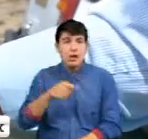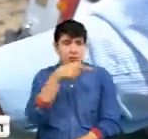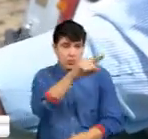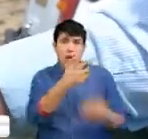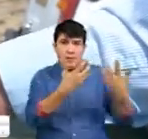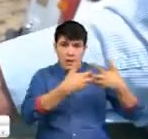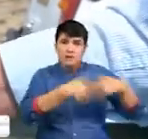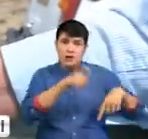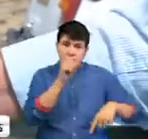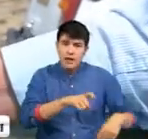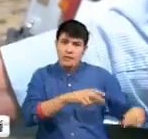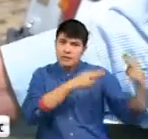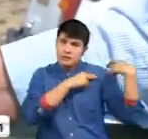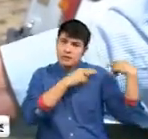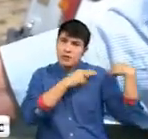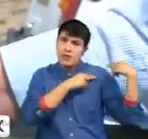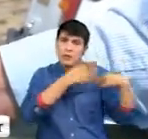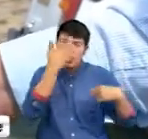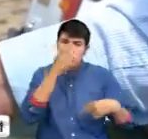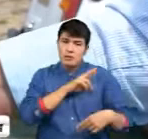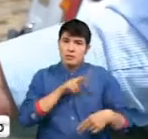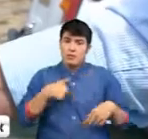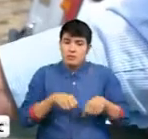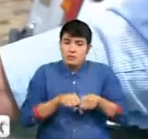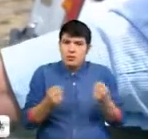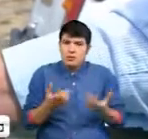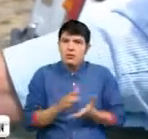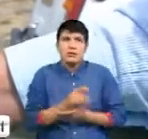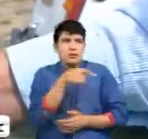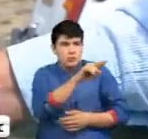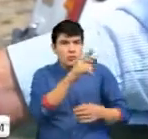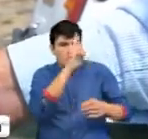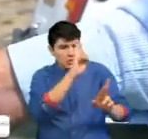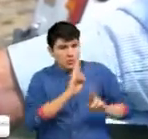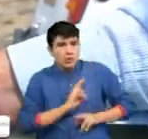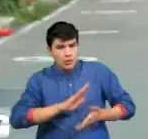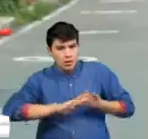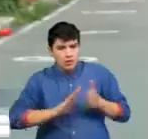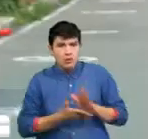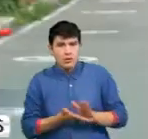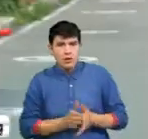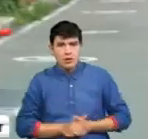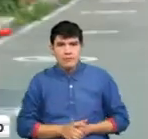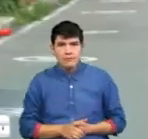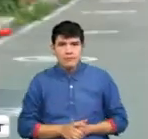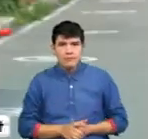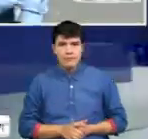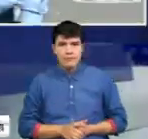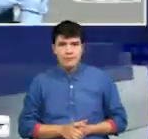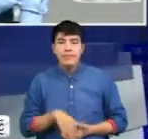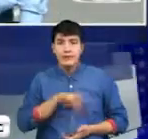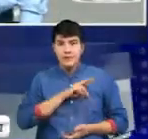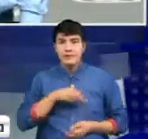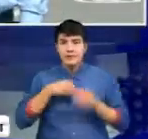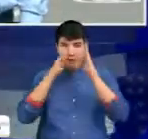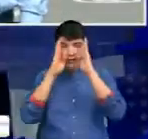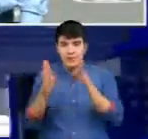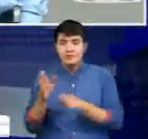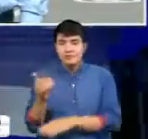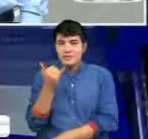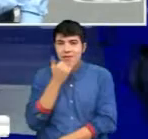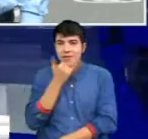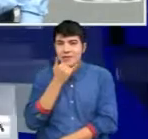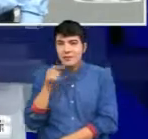responder a las personas usuarias que tuvimos esos daños y tener un poco de respeto más con la comunidad estaremos atento a lo que